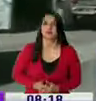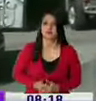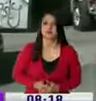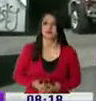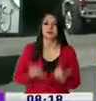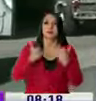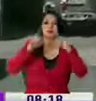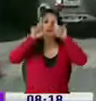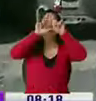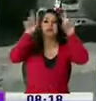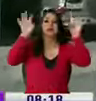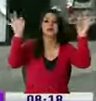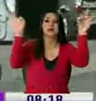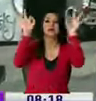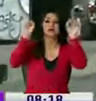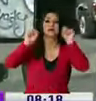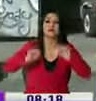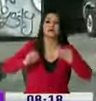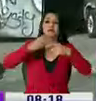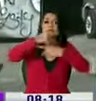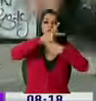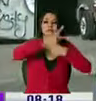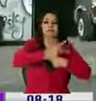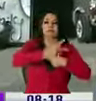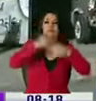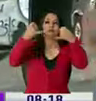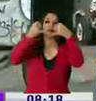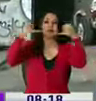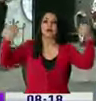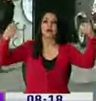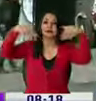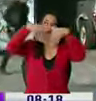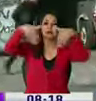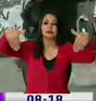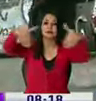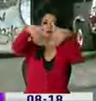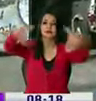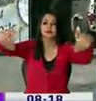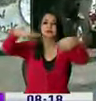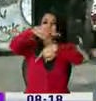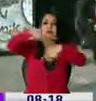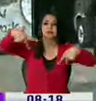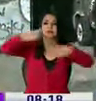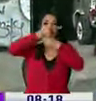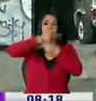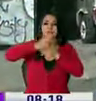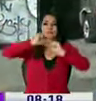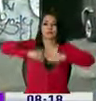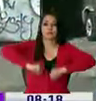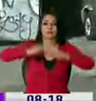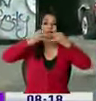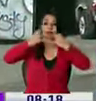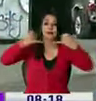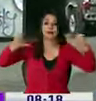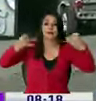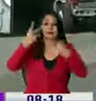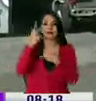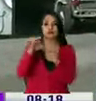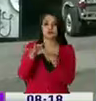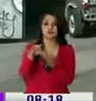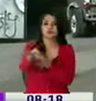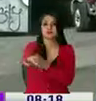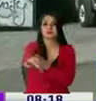empresa eléctrica para que nos coloque unos protectores en los cables de alta tensión que tenemos encima del puente. Cabe recalcar que los cables están aproximadamente a